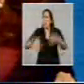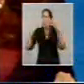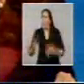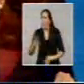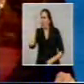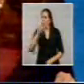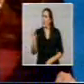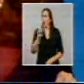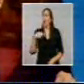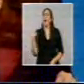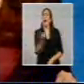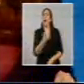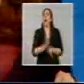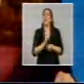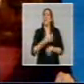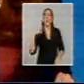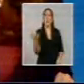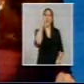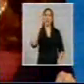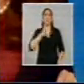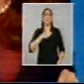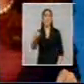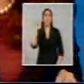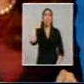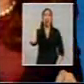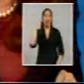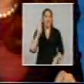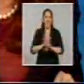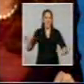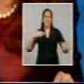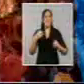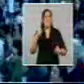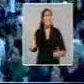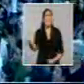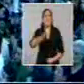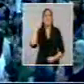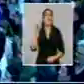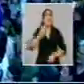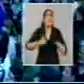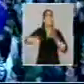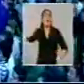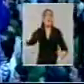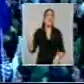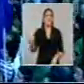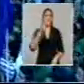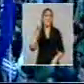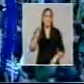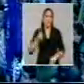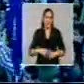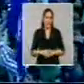porque hemos recuperado la patria, que es mucho más importante.